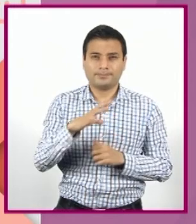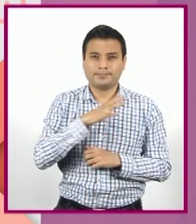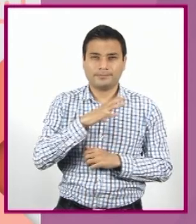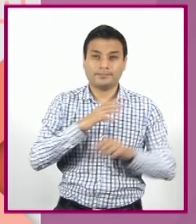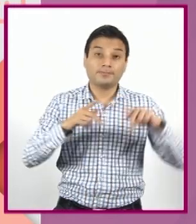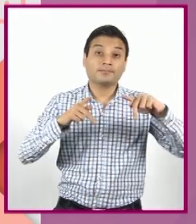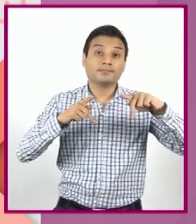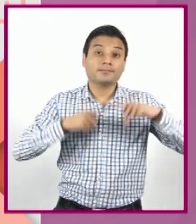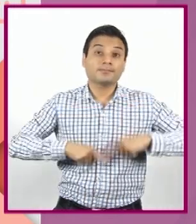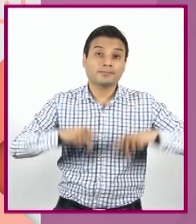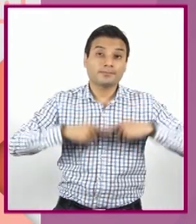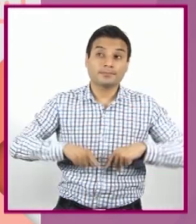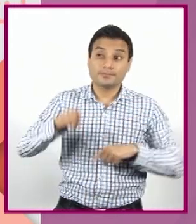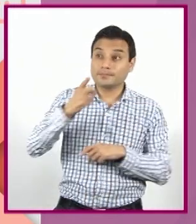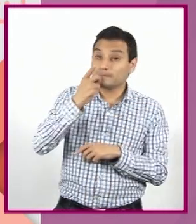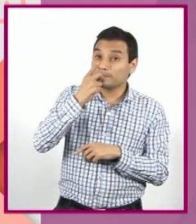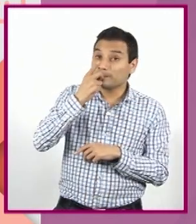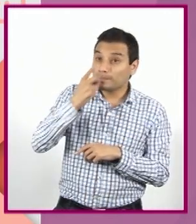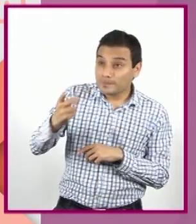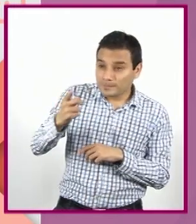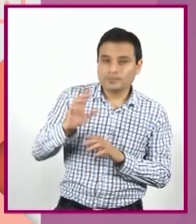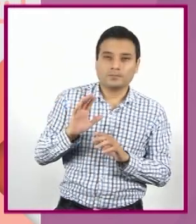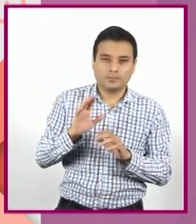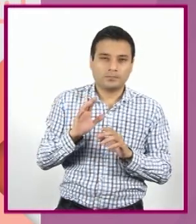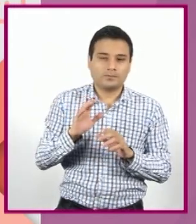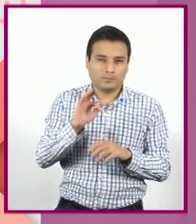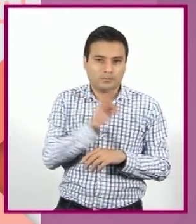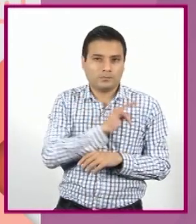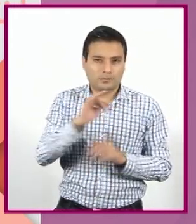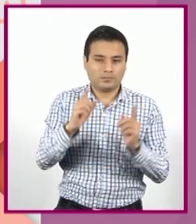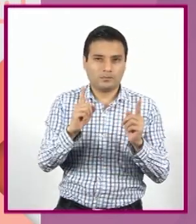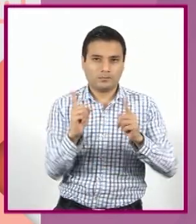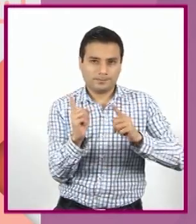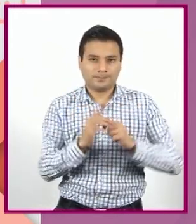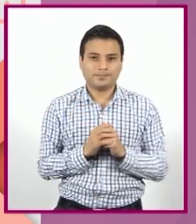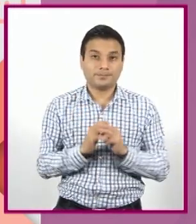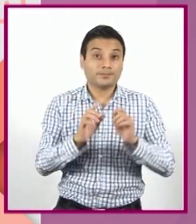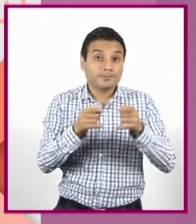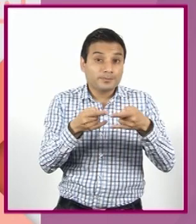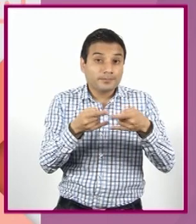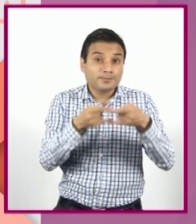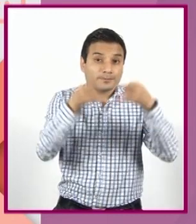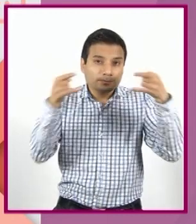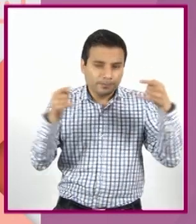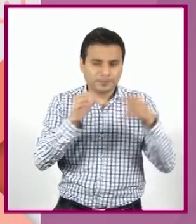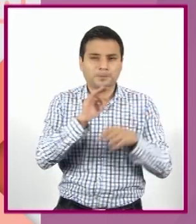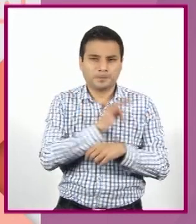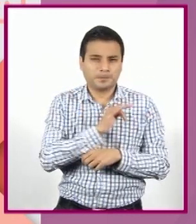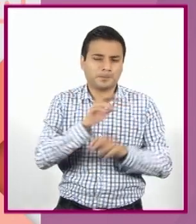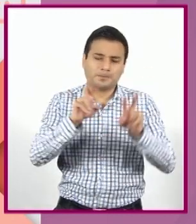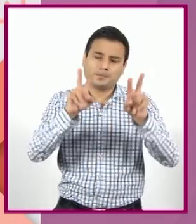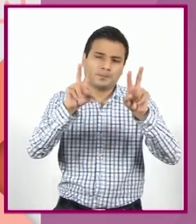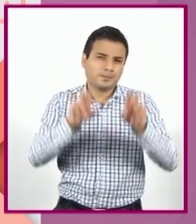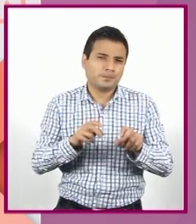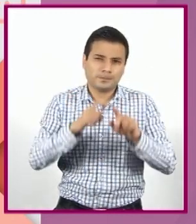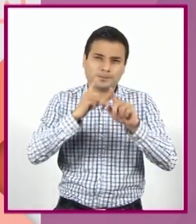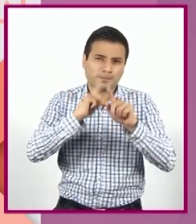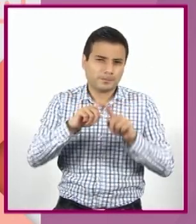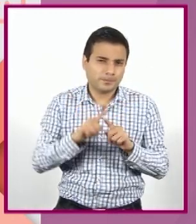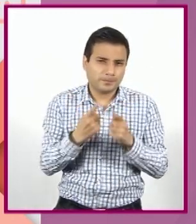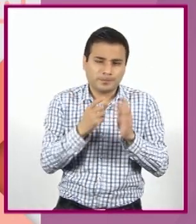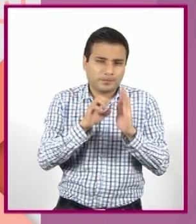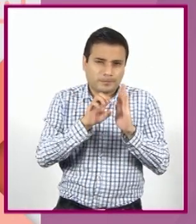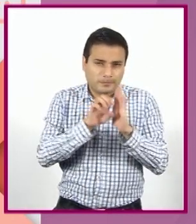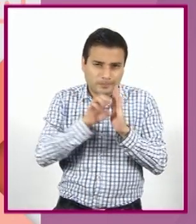otro texto que se ponen al inicio del cuento. Los cuentos pueden tener distintas temáticas, por ejemplo,